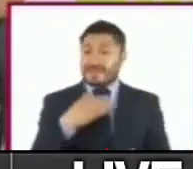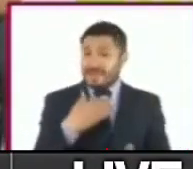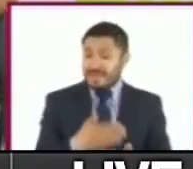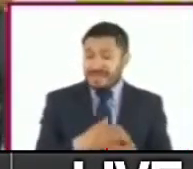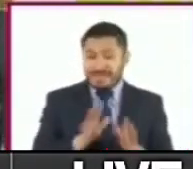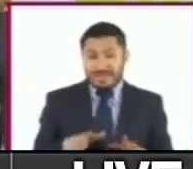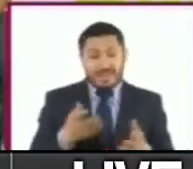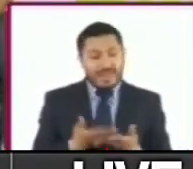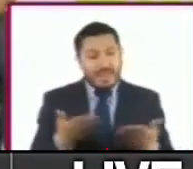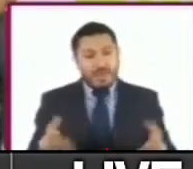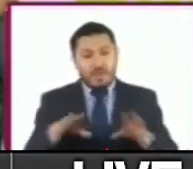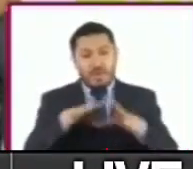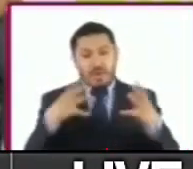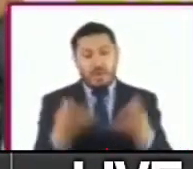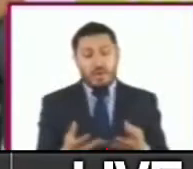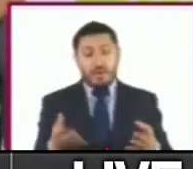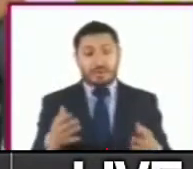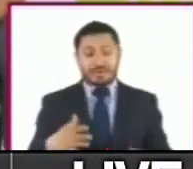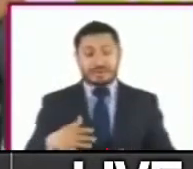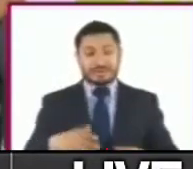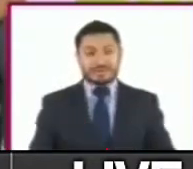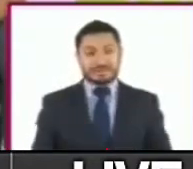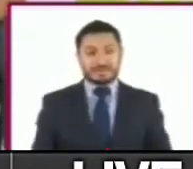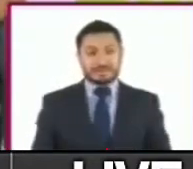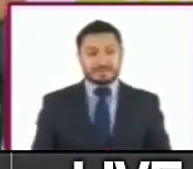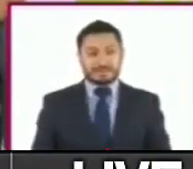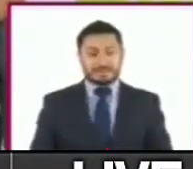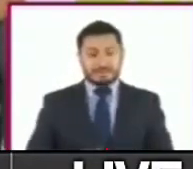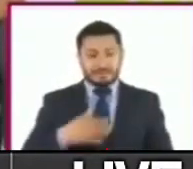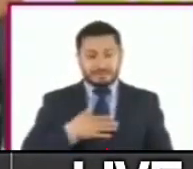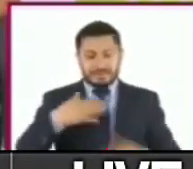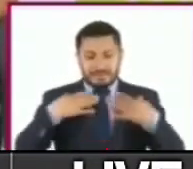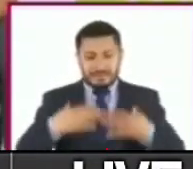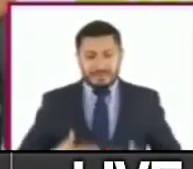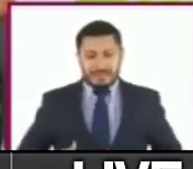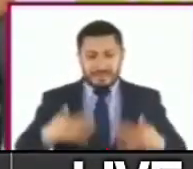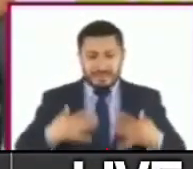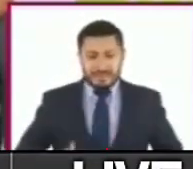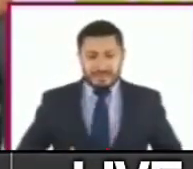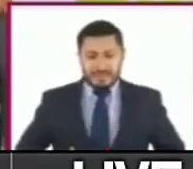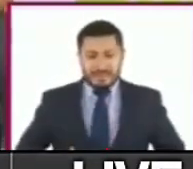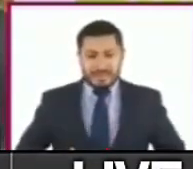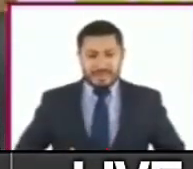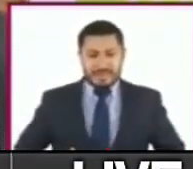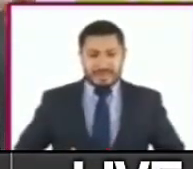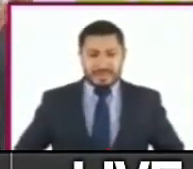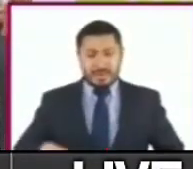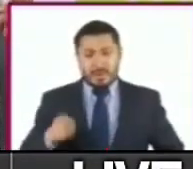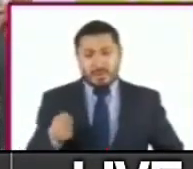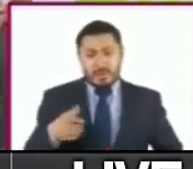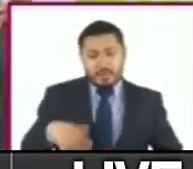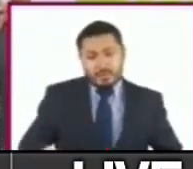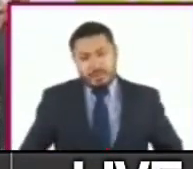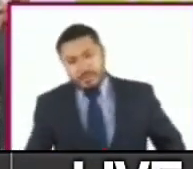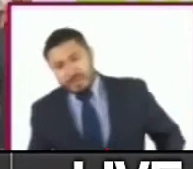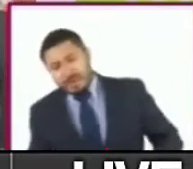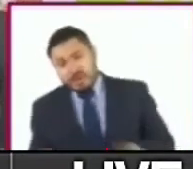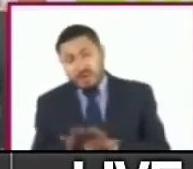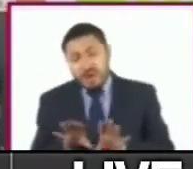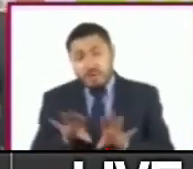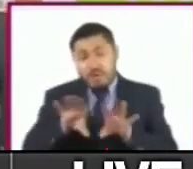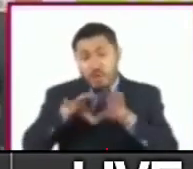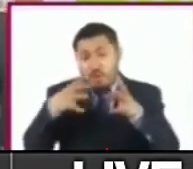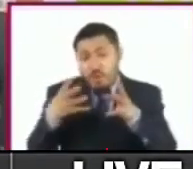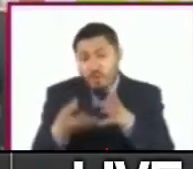pelota. Voy a inclinar ahora mi tronco de manera lateral, tratando de tocar la